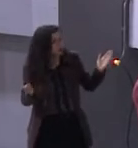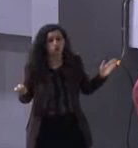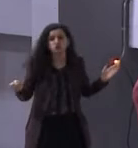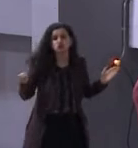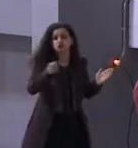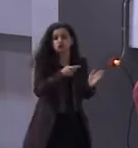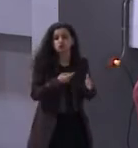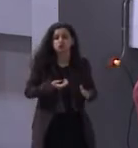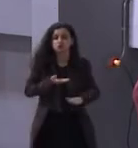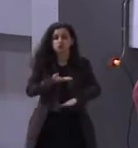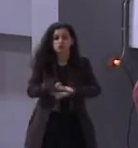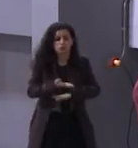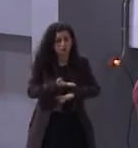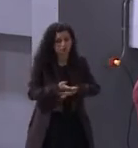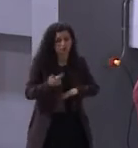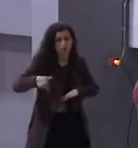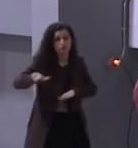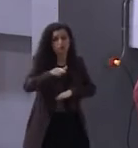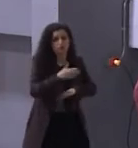plantearon